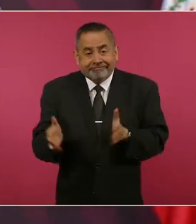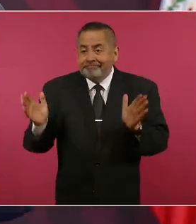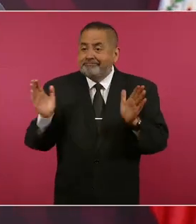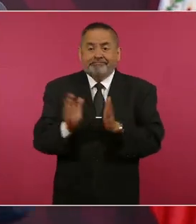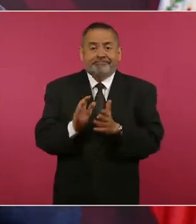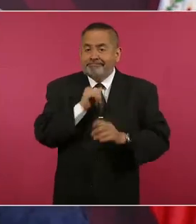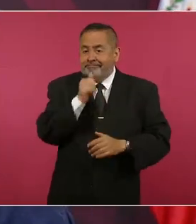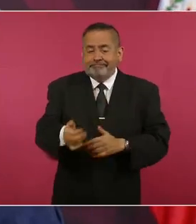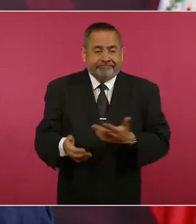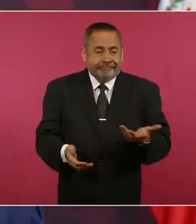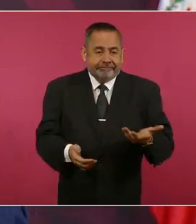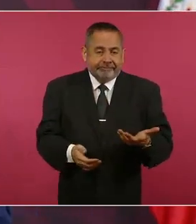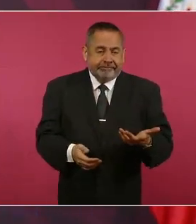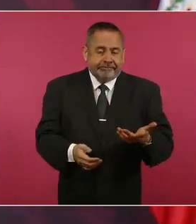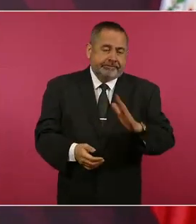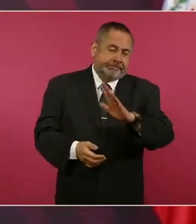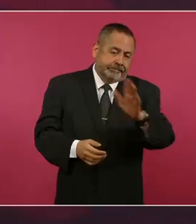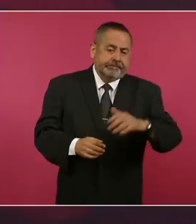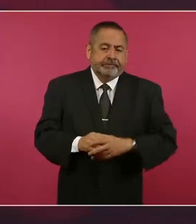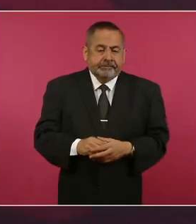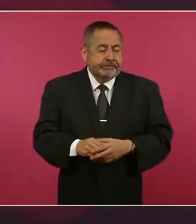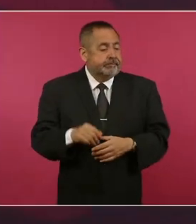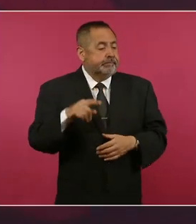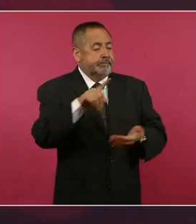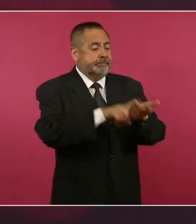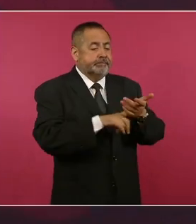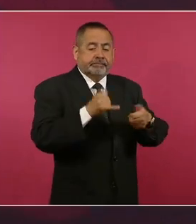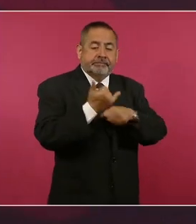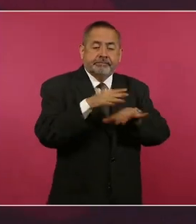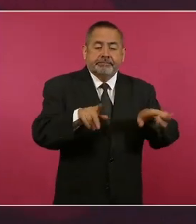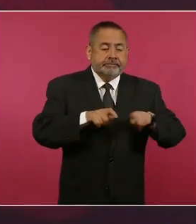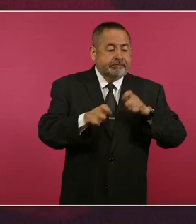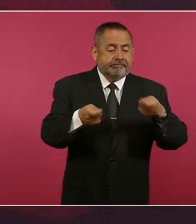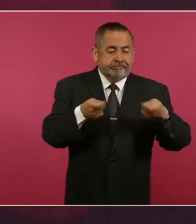Pero claro, todo el manejo informativo